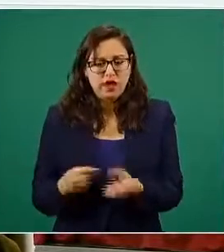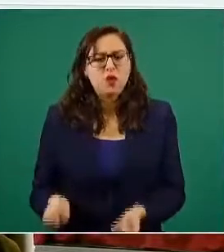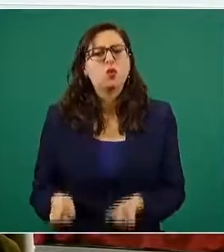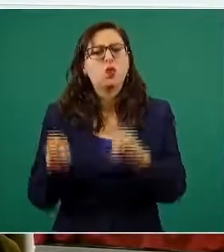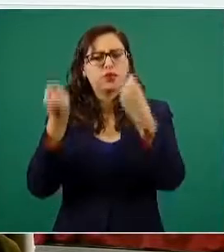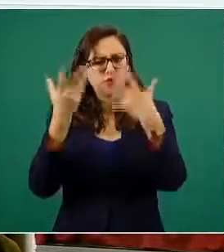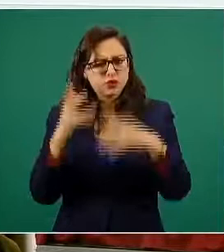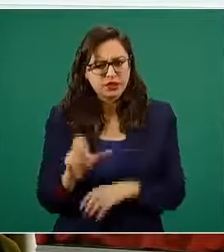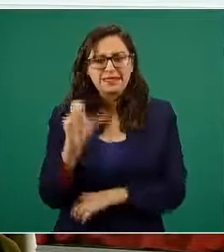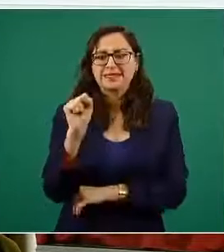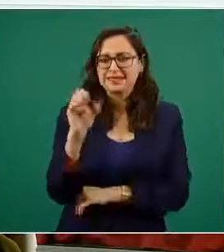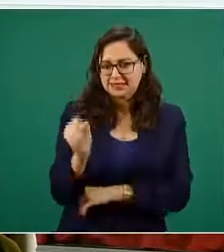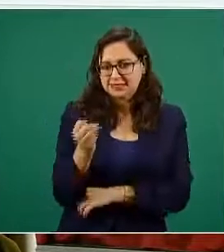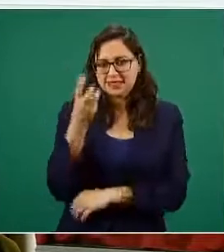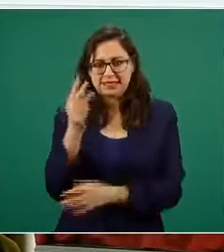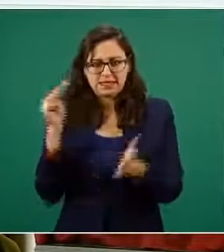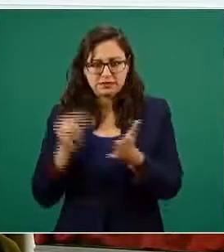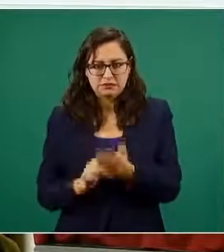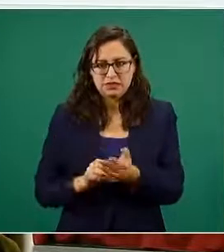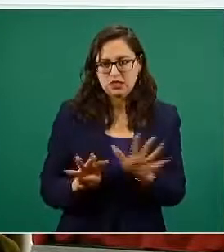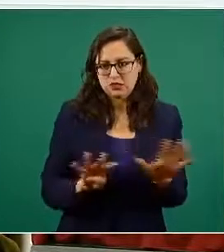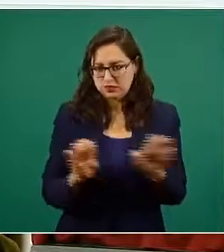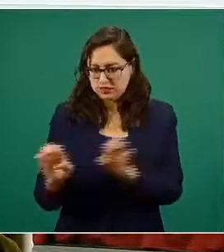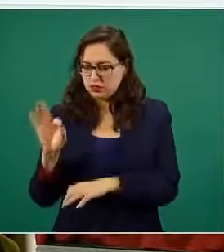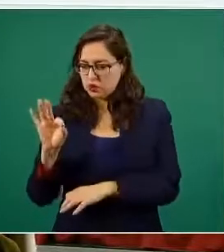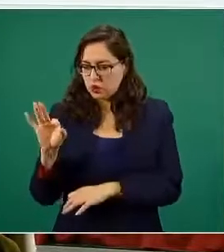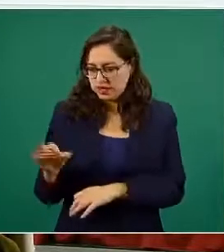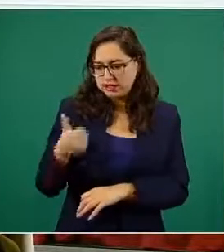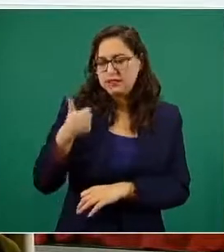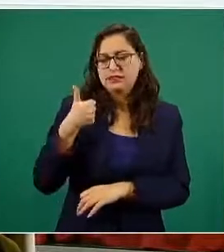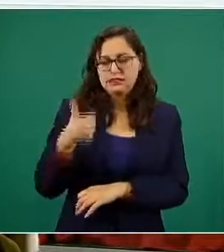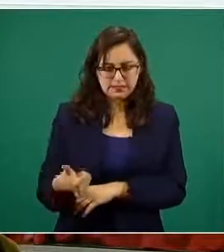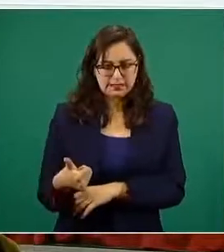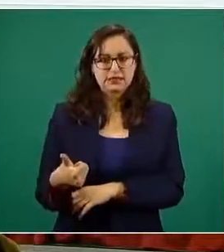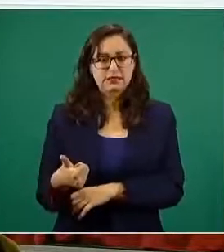de casos que sumamos, de todos modos por razones estadísticas,